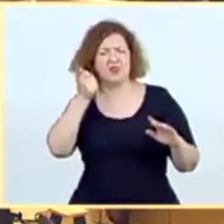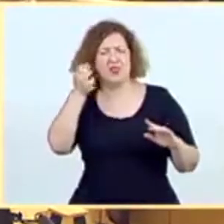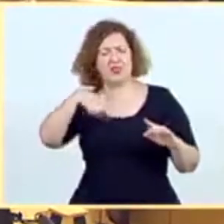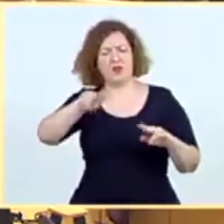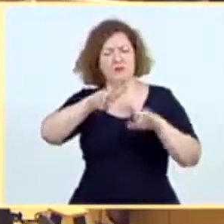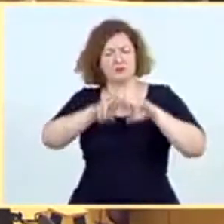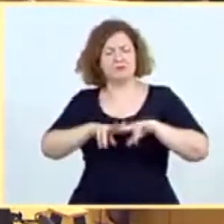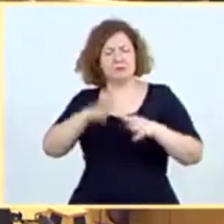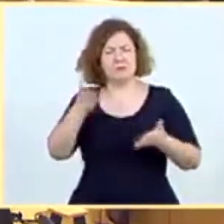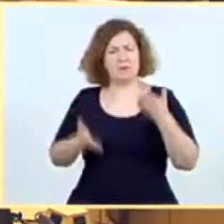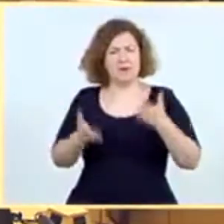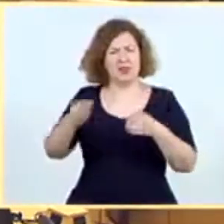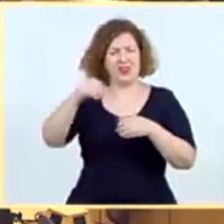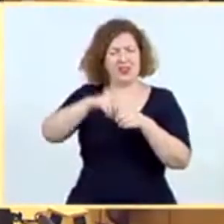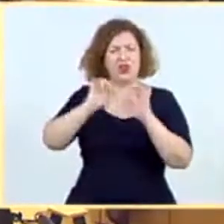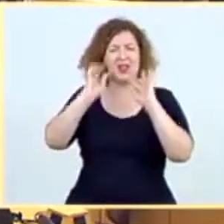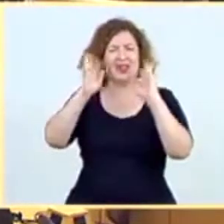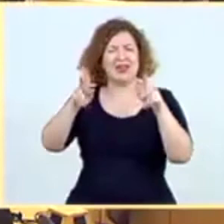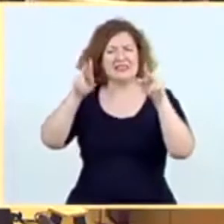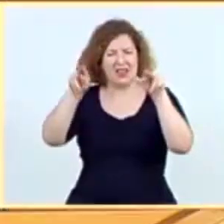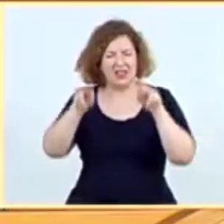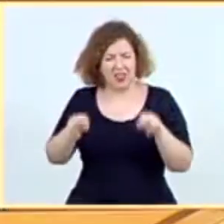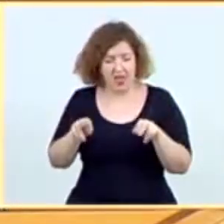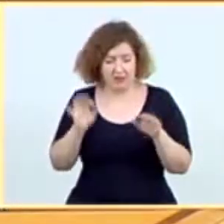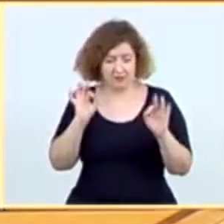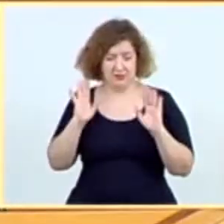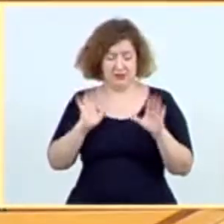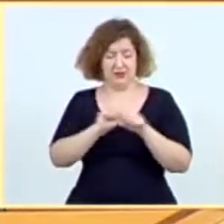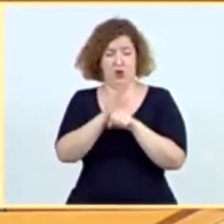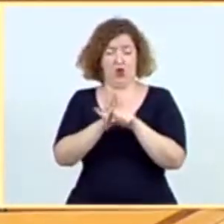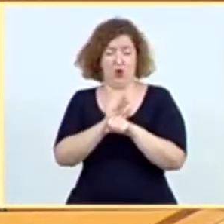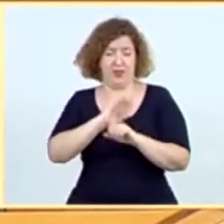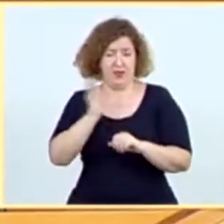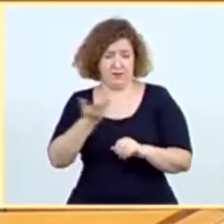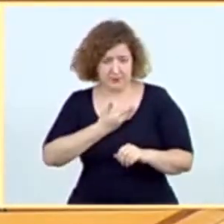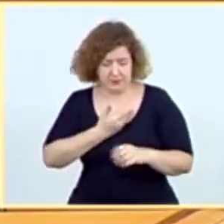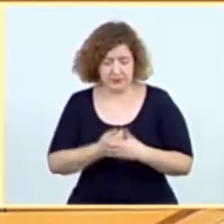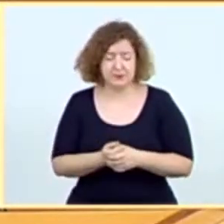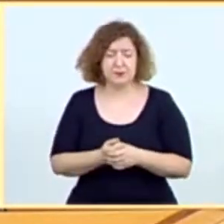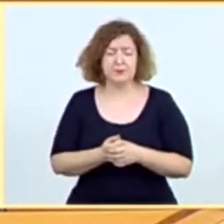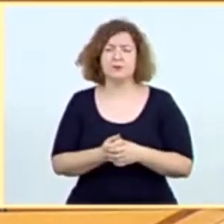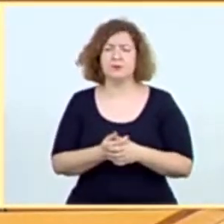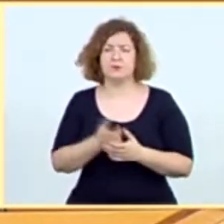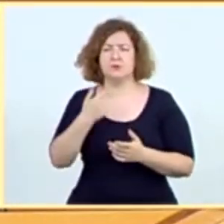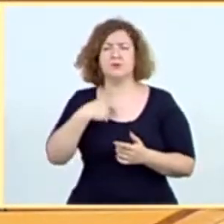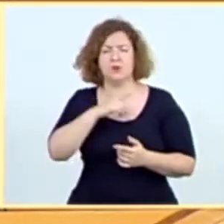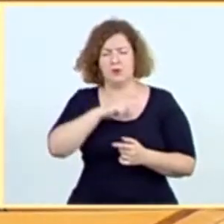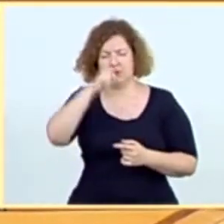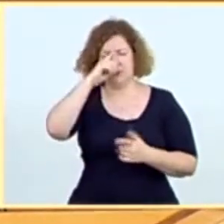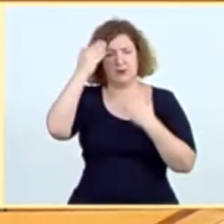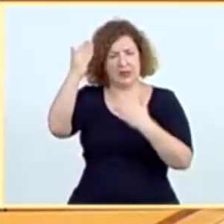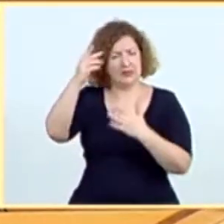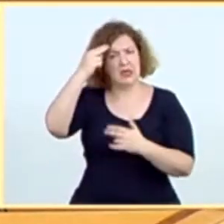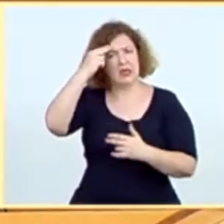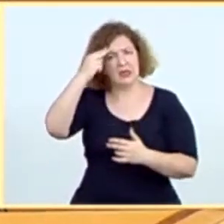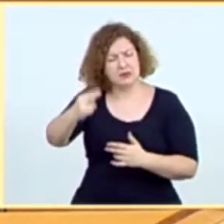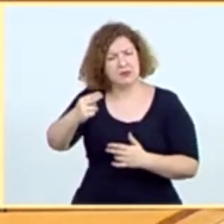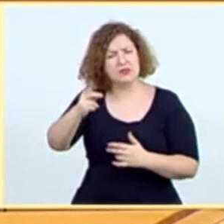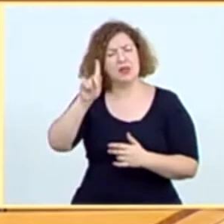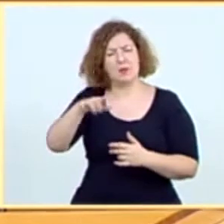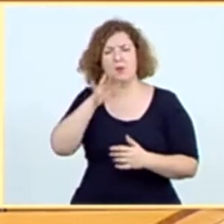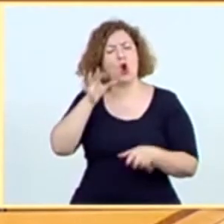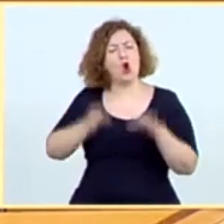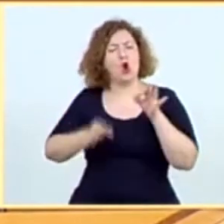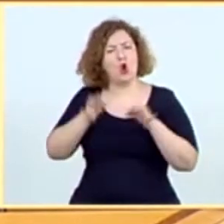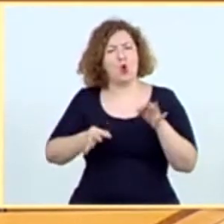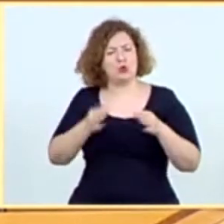que ha sucedido en las residencias de mayores durante la epidemia en nuestro país. Lo debemos hacer por recuerdo, por respeto y por justicia